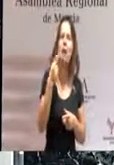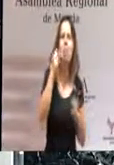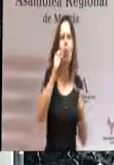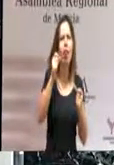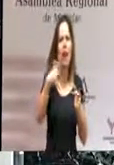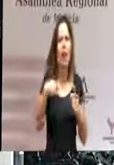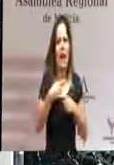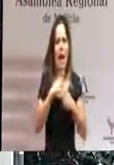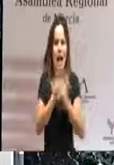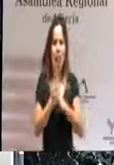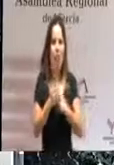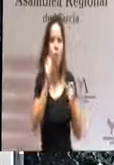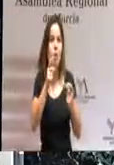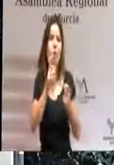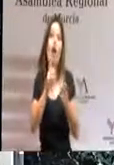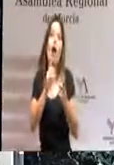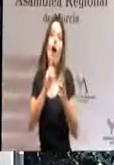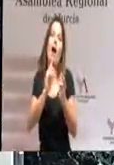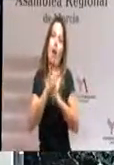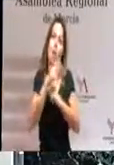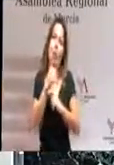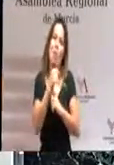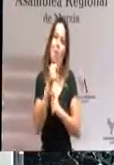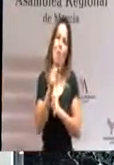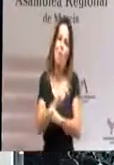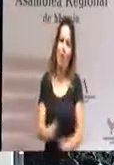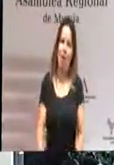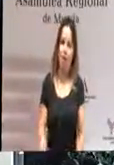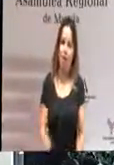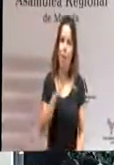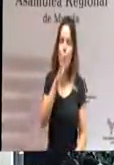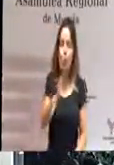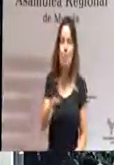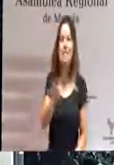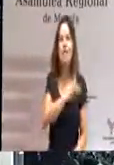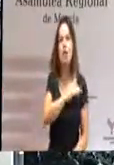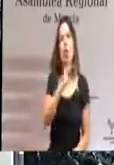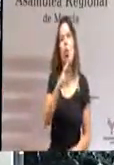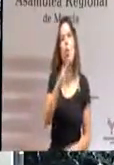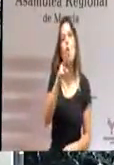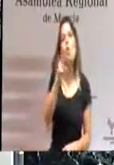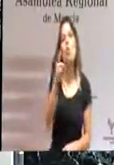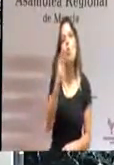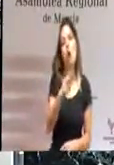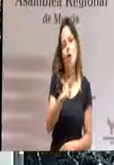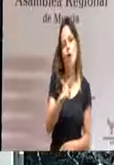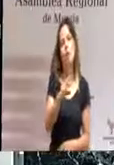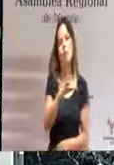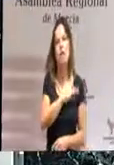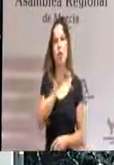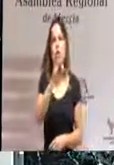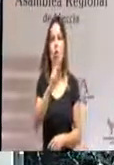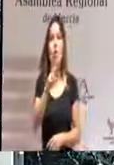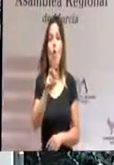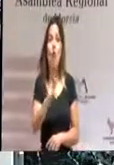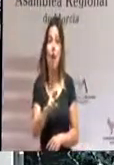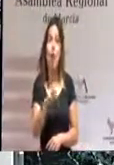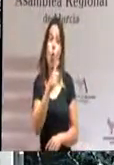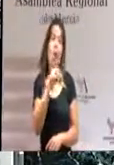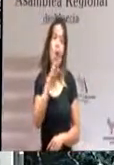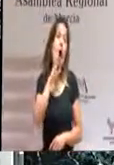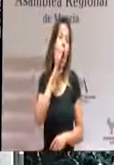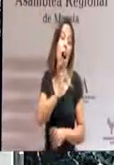el cambio, pero el cambio a peor. Porque, señor Urralburu, señor Tobar, uno por lo que fue y otro